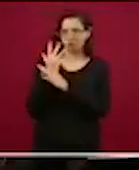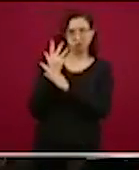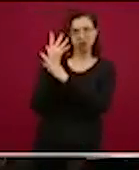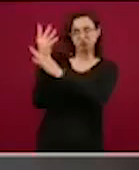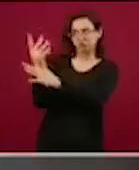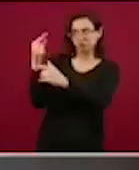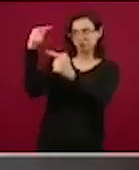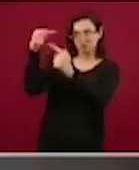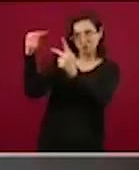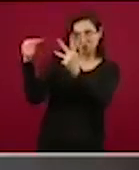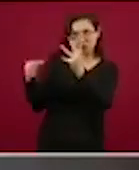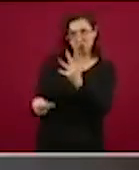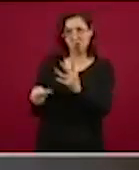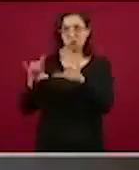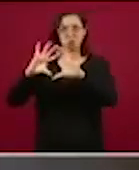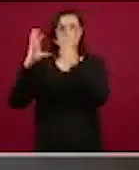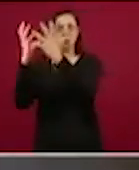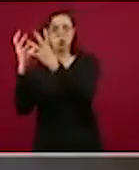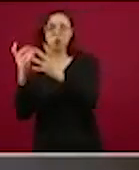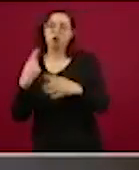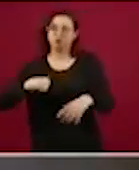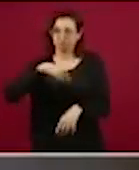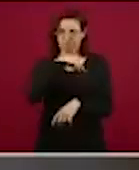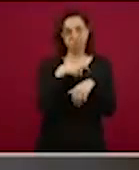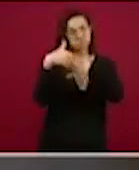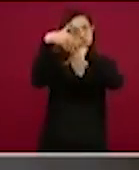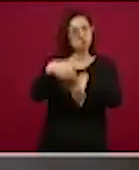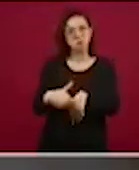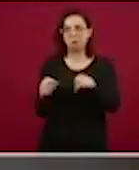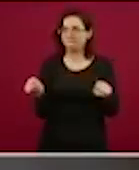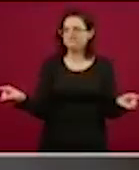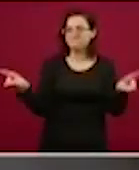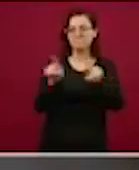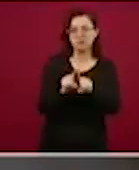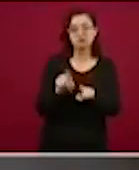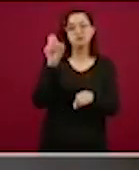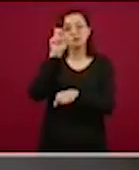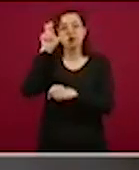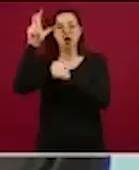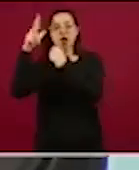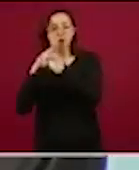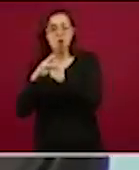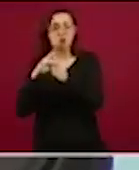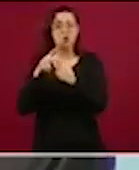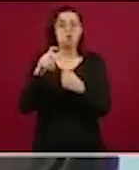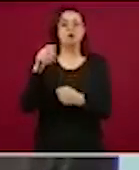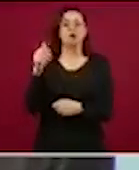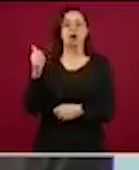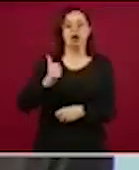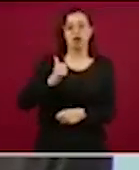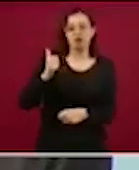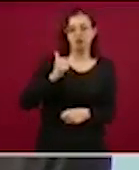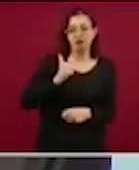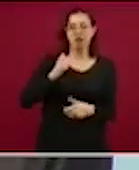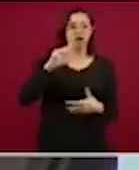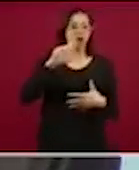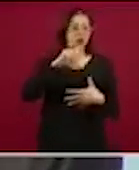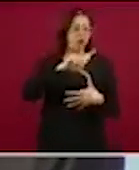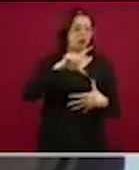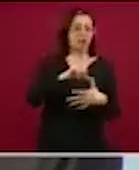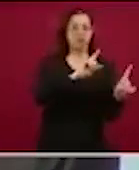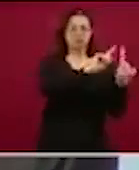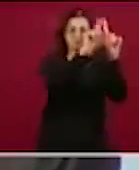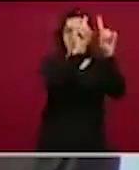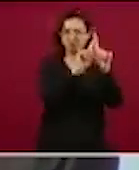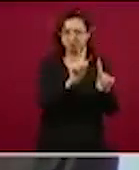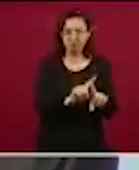contagios en cuanto a los geles y desinfectantes pueden ayudar hasta cierto punto el funcionario invitó a la población a no comprar